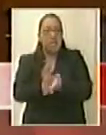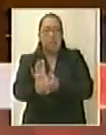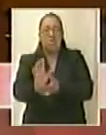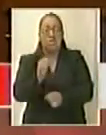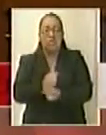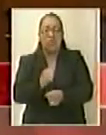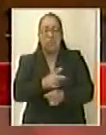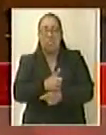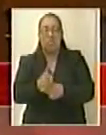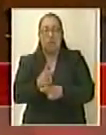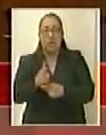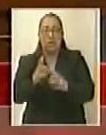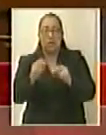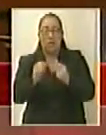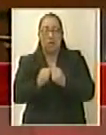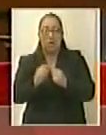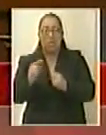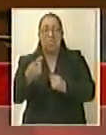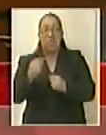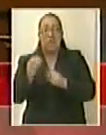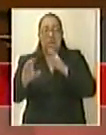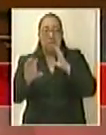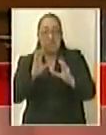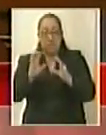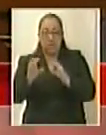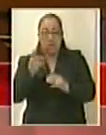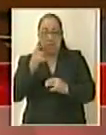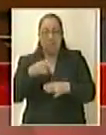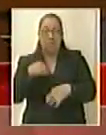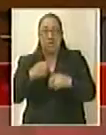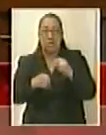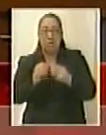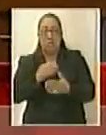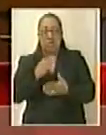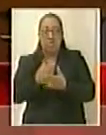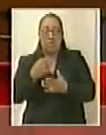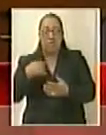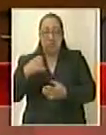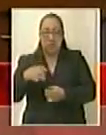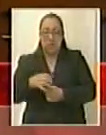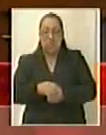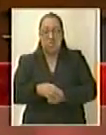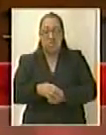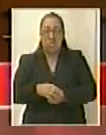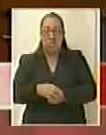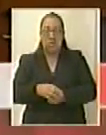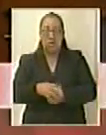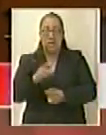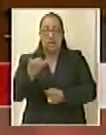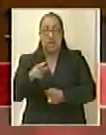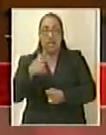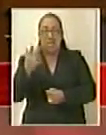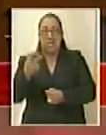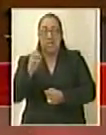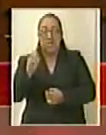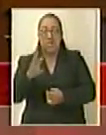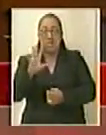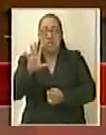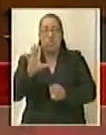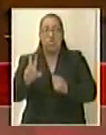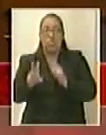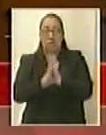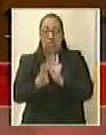acciones de violencia y abogar por la primacía del diálogo para resolver los conflictos sociales y tercero reiterar su